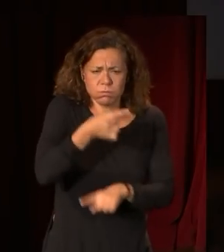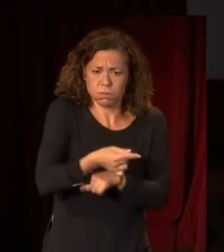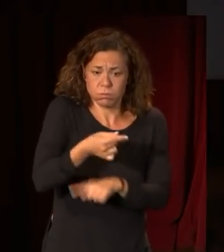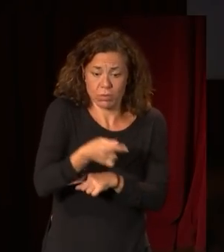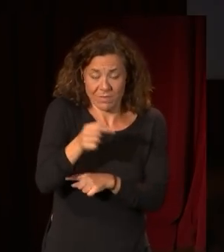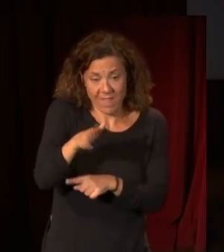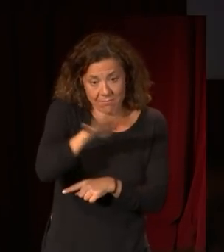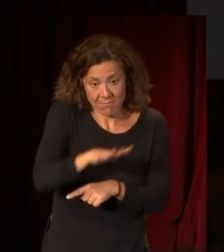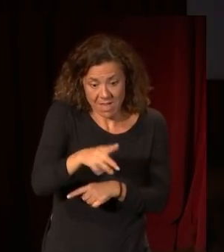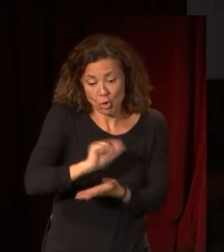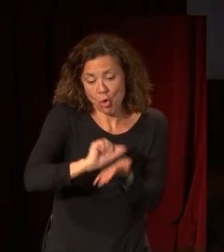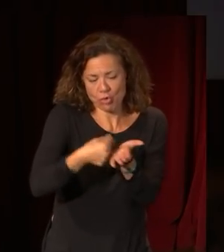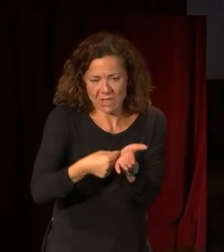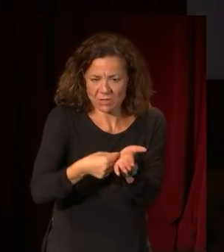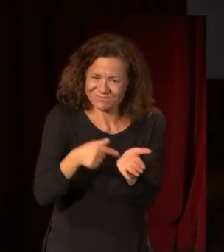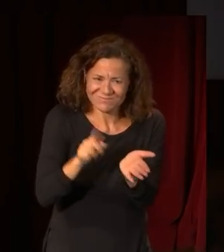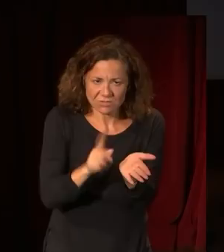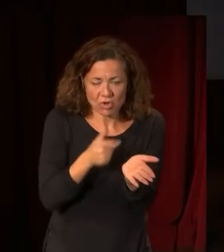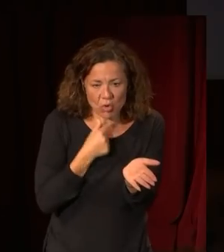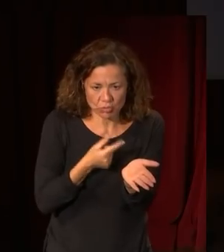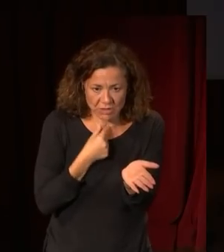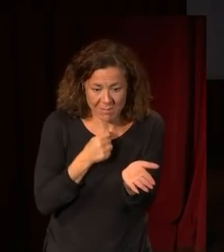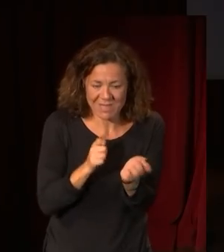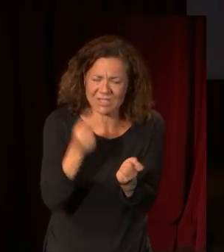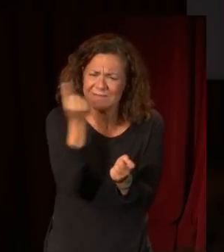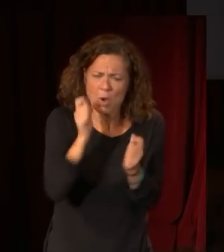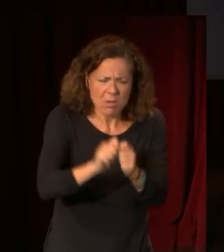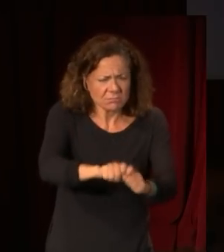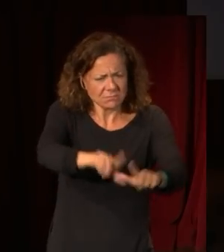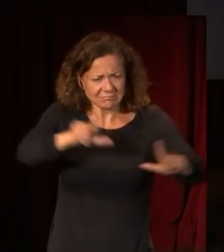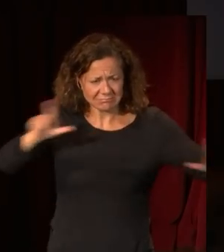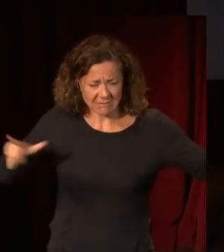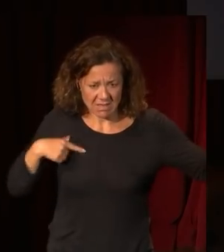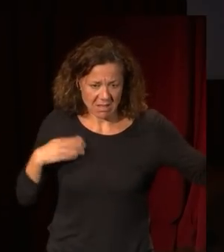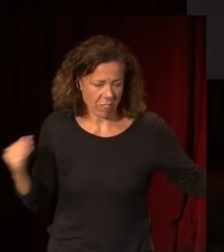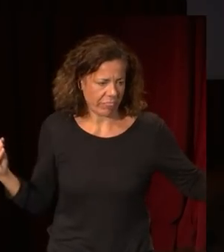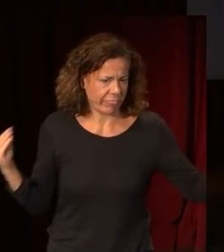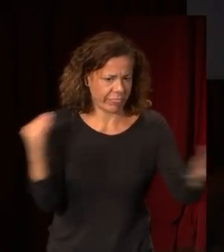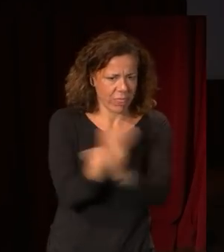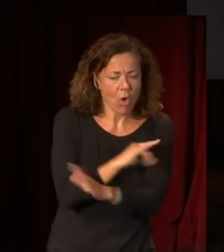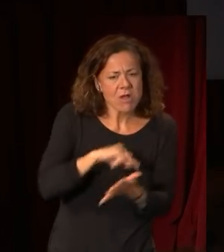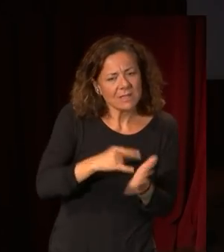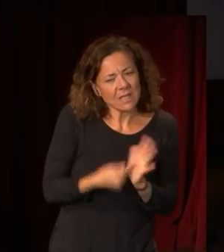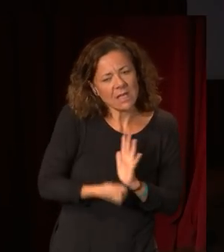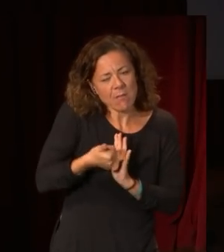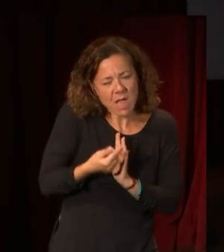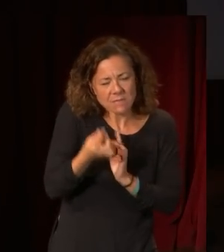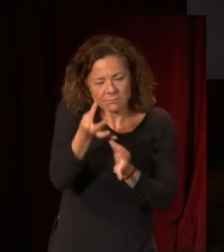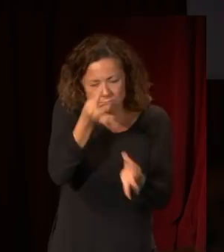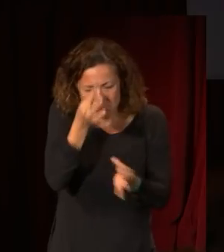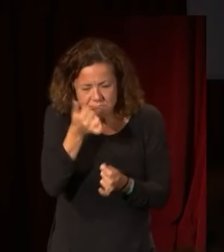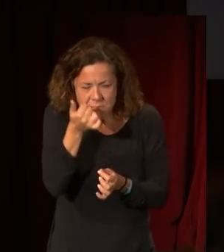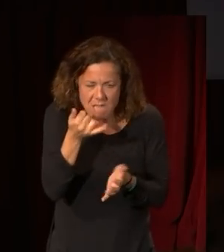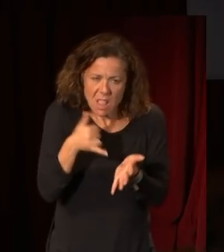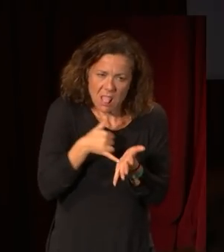los de los contratos para estas obras tan monumentales no correspondían a una técnica que era mucho más minuciosa mucho más